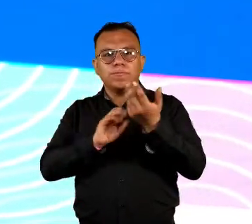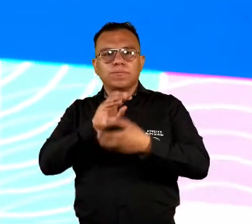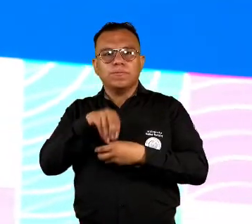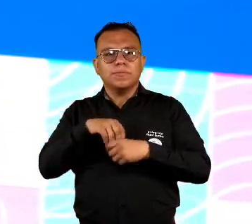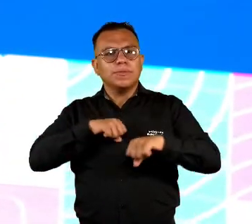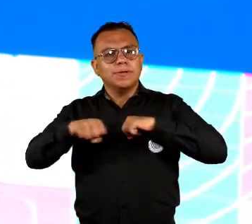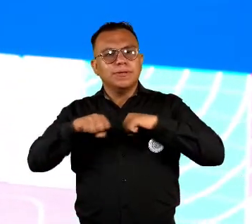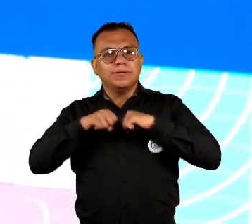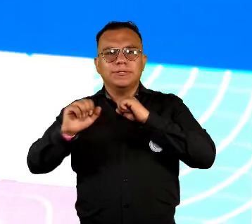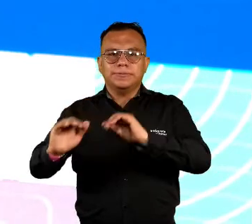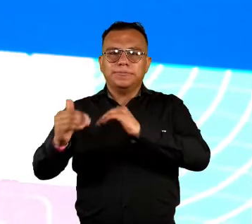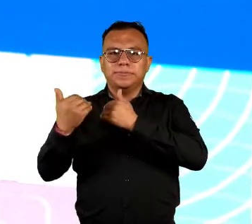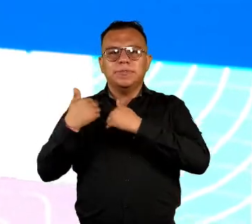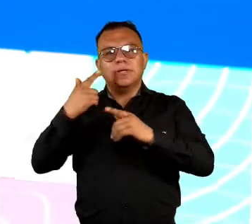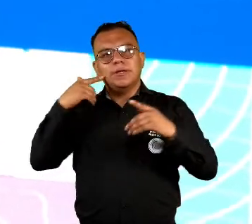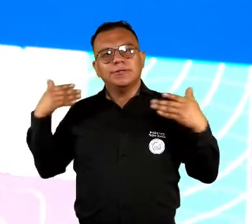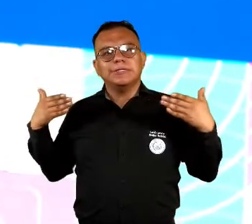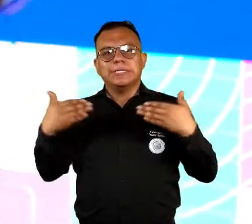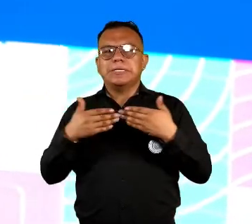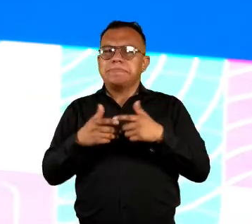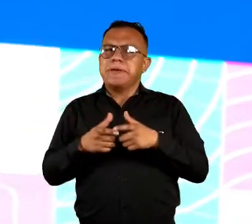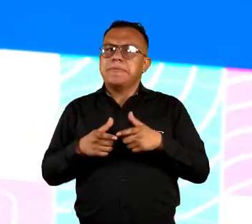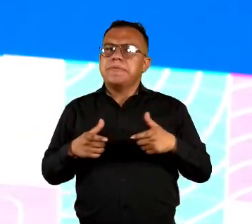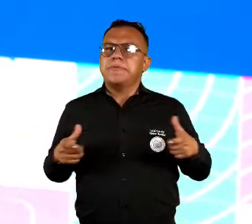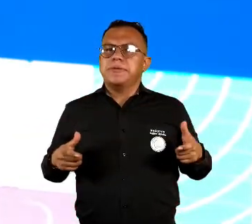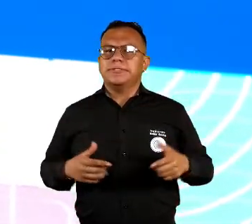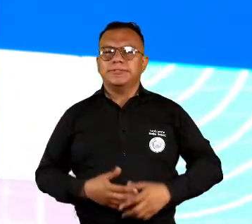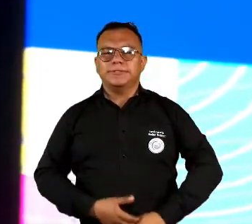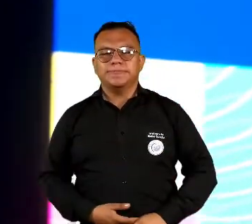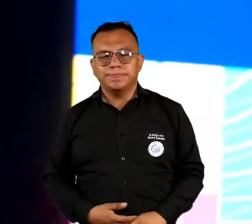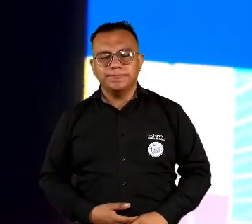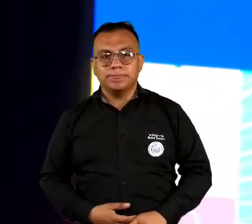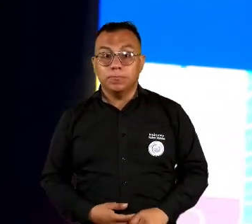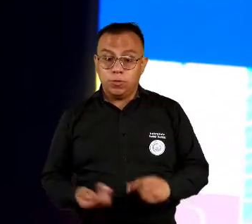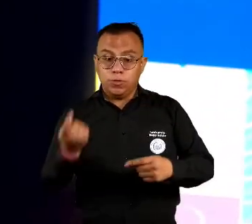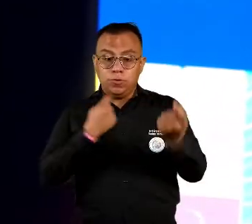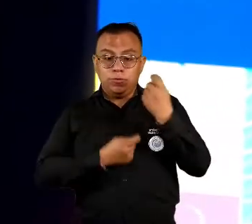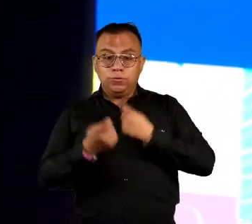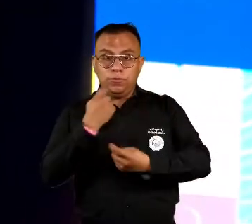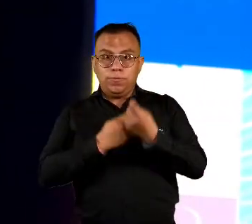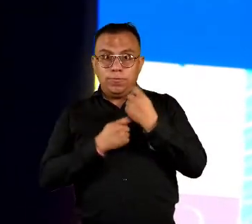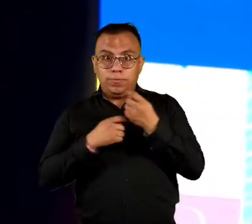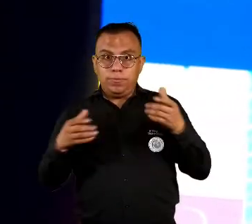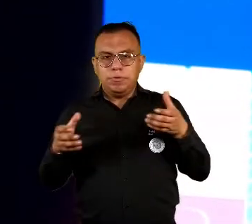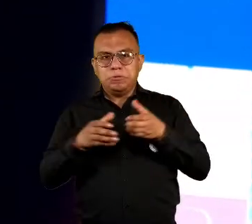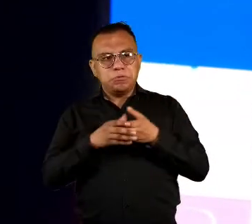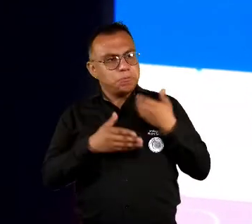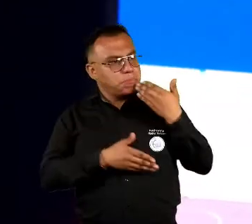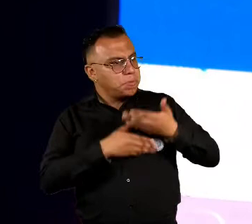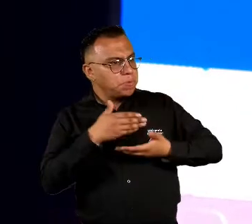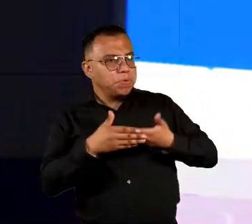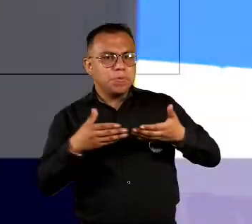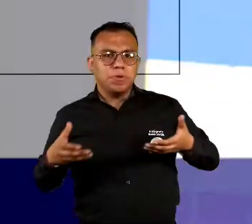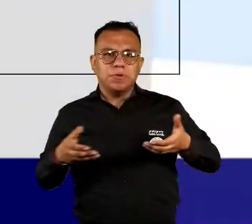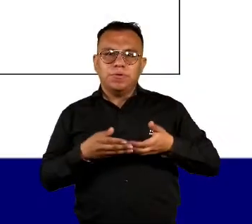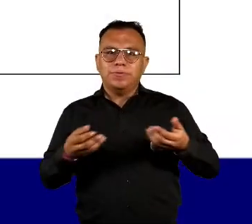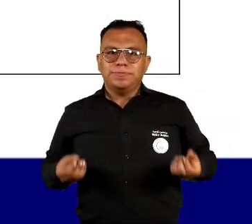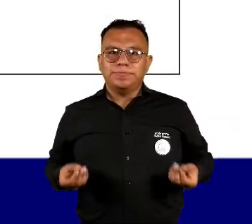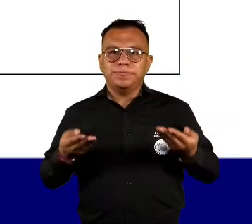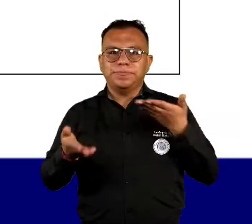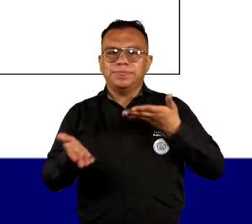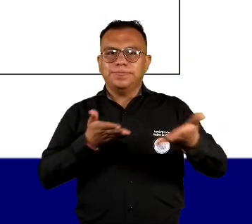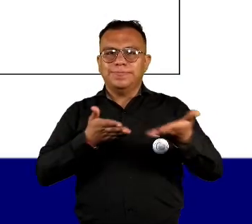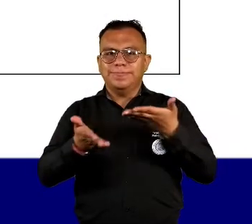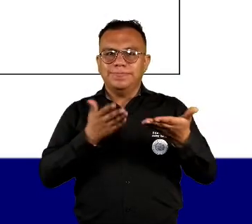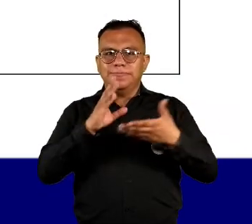toda la carne del asador para que eso creciera y nuestro modelo de negocio recado en ofrecer servicios